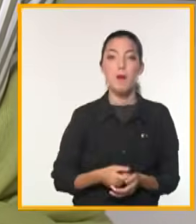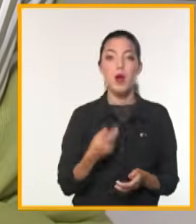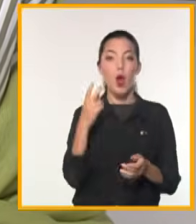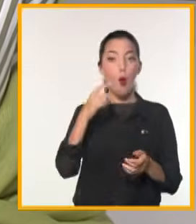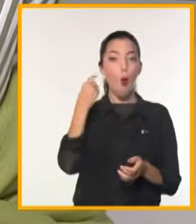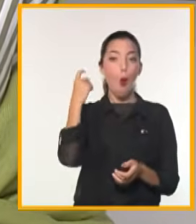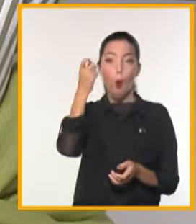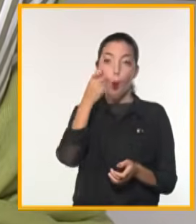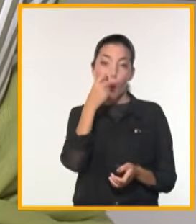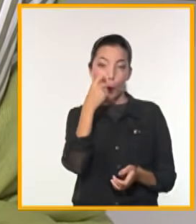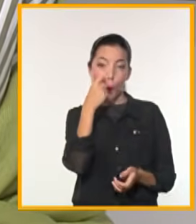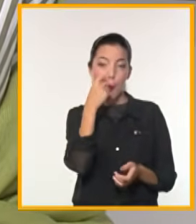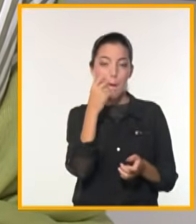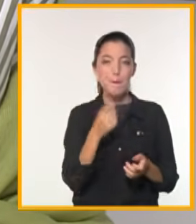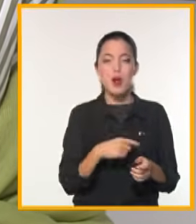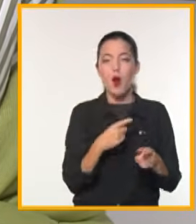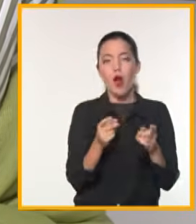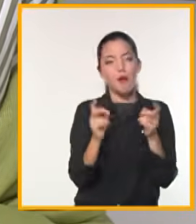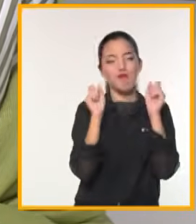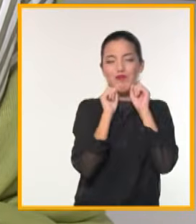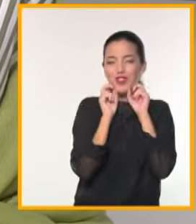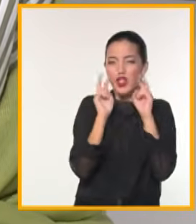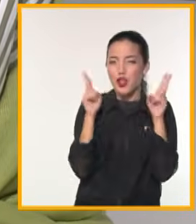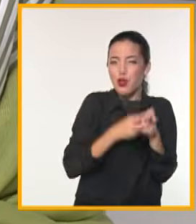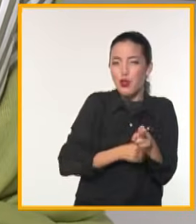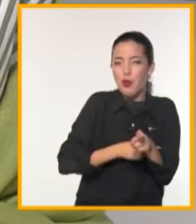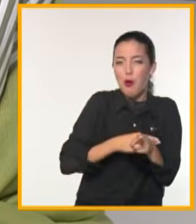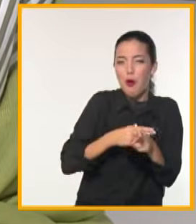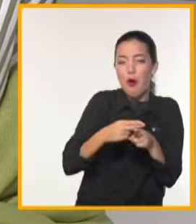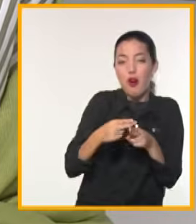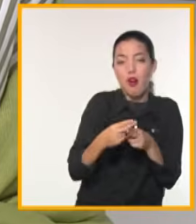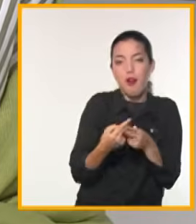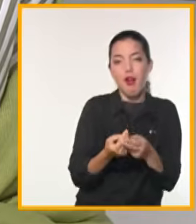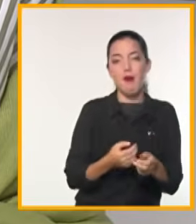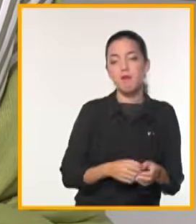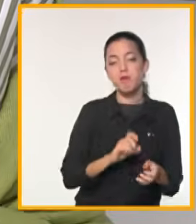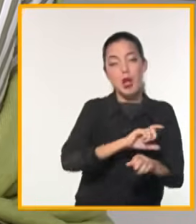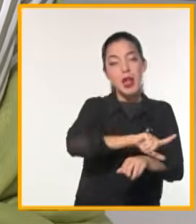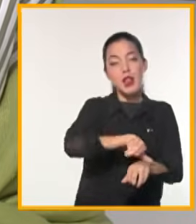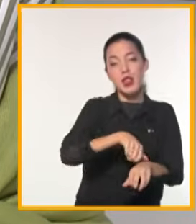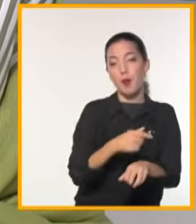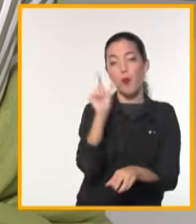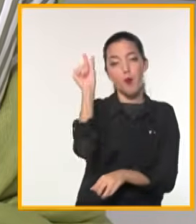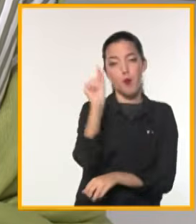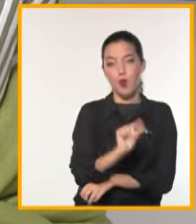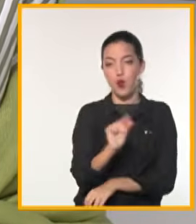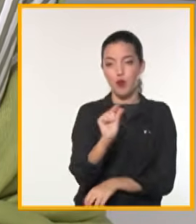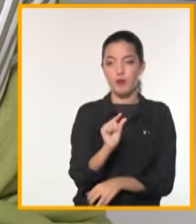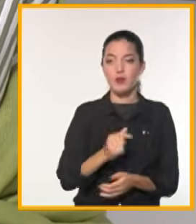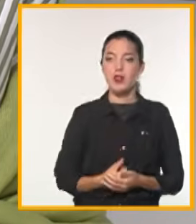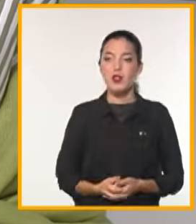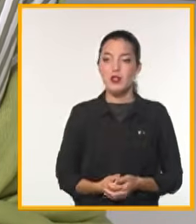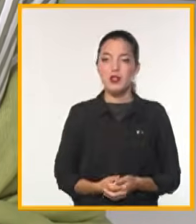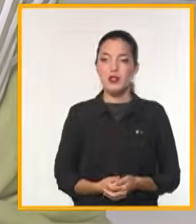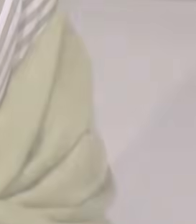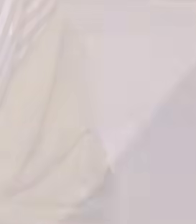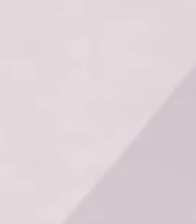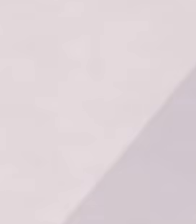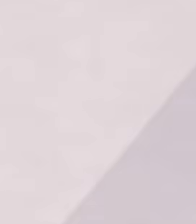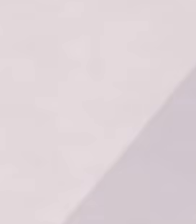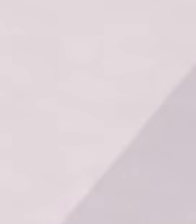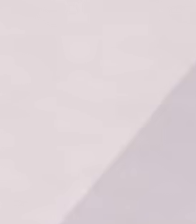para una hora de historia de vida. Ya veremos qué hacer con eso. Muy buenas tardes, los invitamos a acompañarnos.